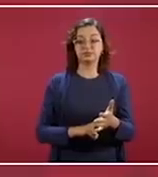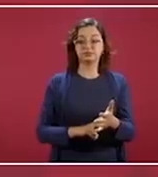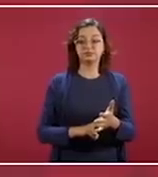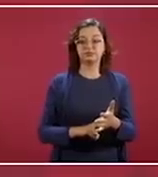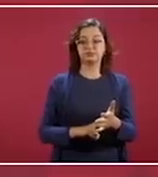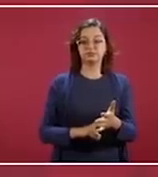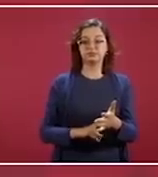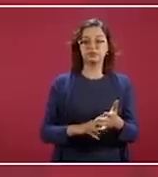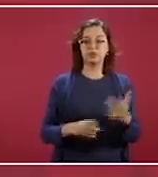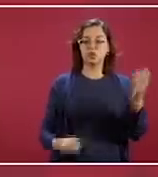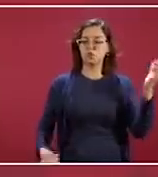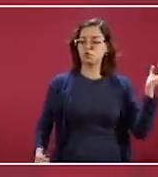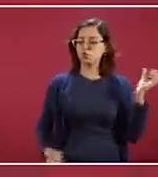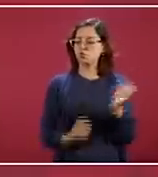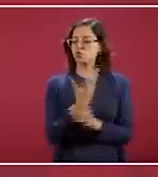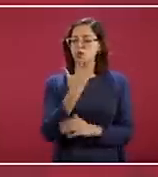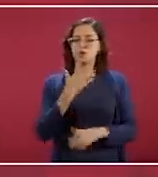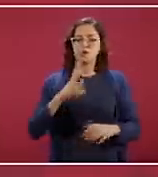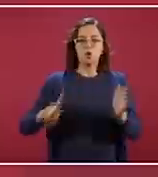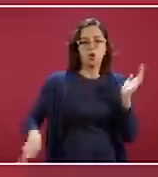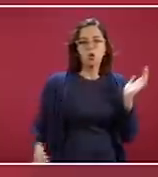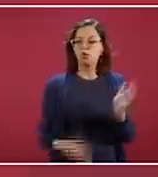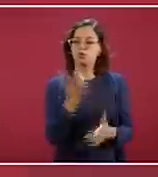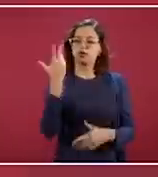se iba a establecer la democracia